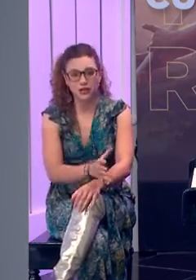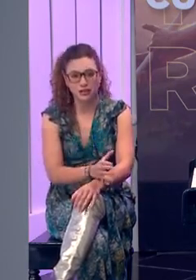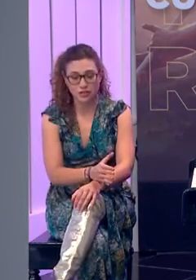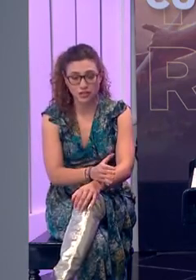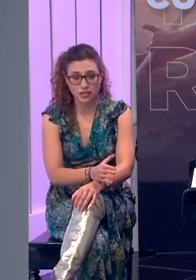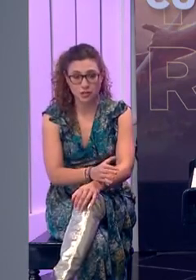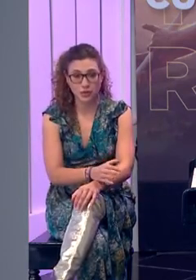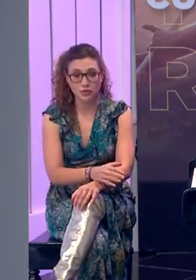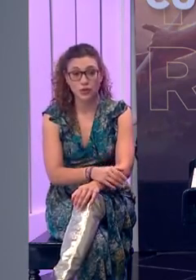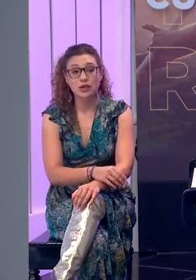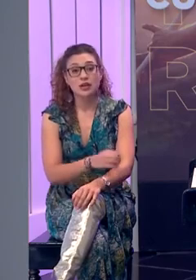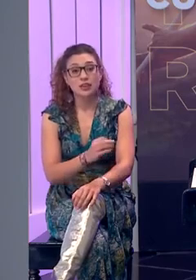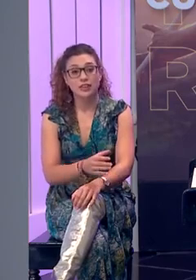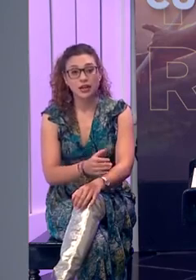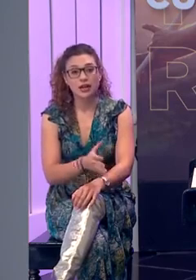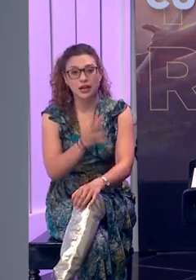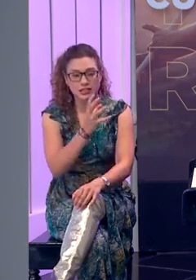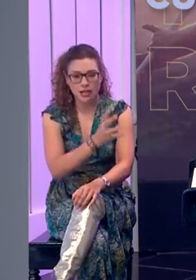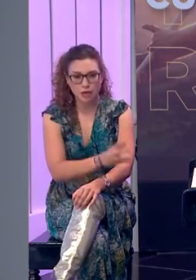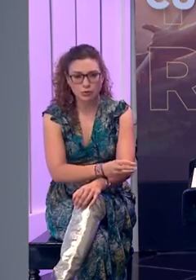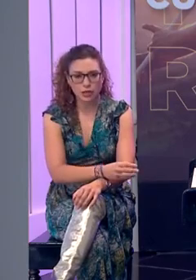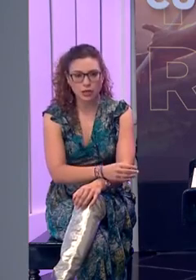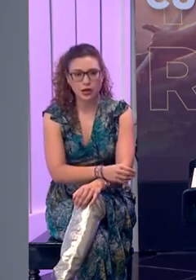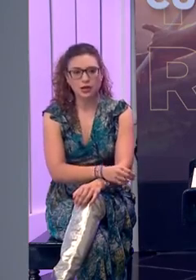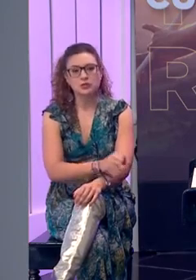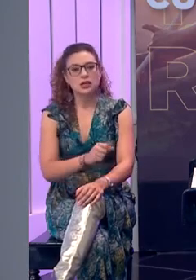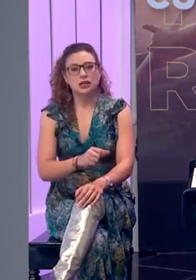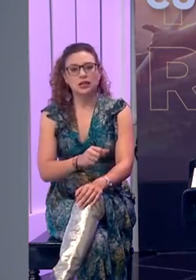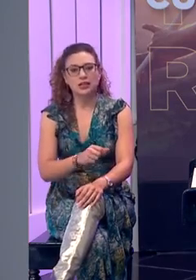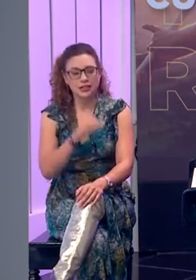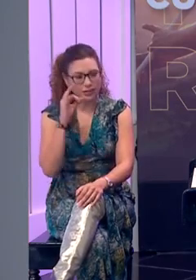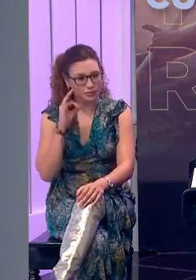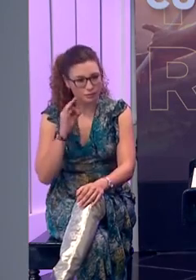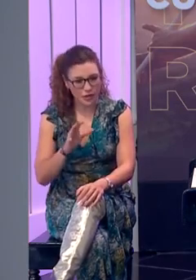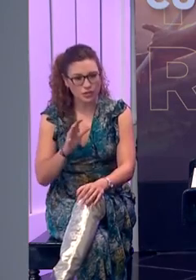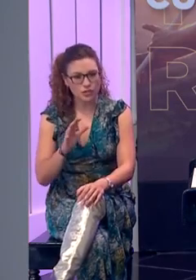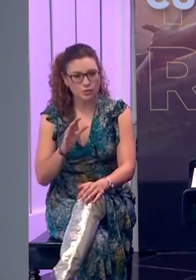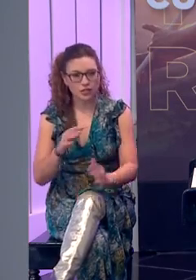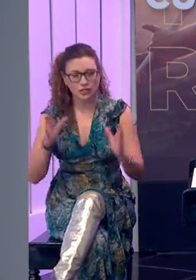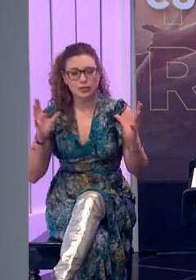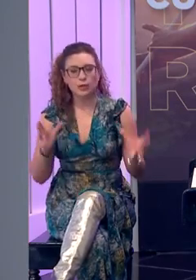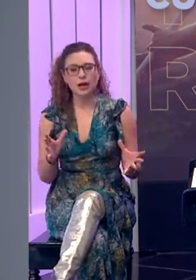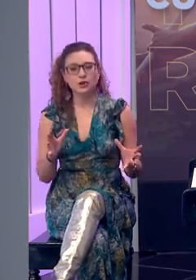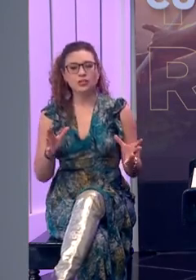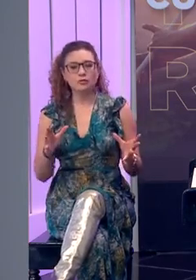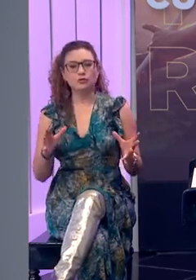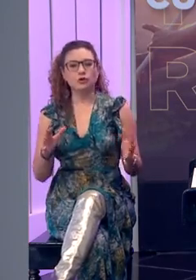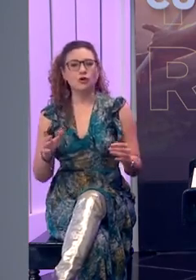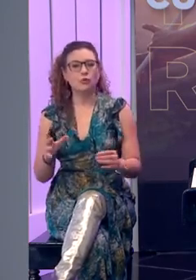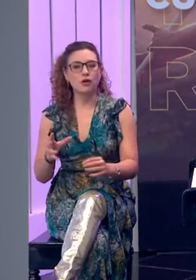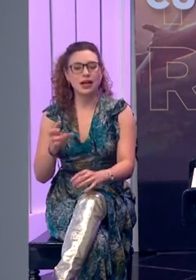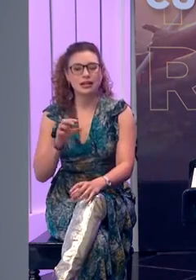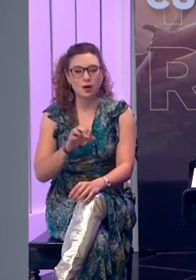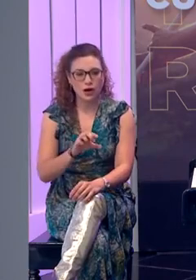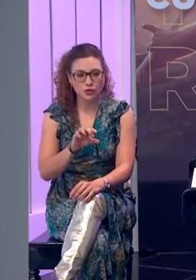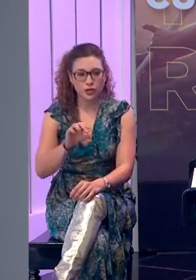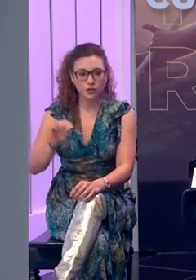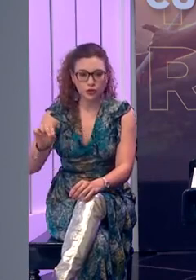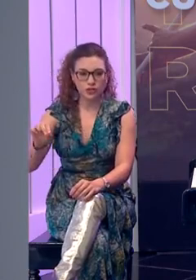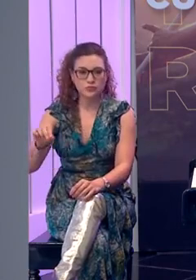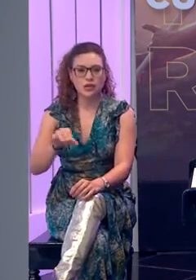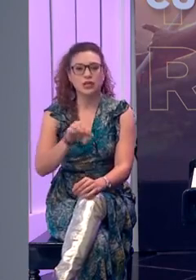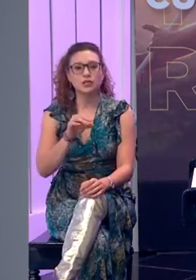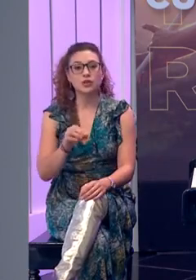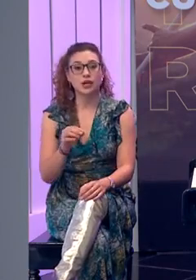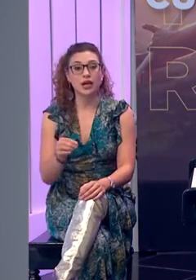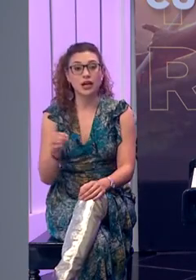de los 30 años de lanzamiento de este álbum de Nirvana, que tiene varias cosas importantes. El primero es que funcionó como el caballo de